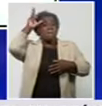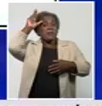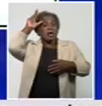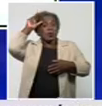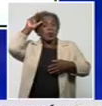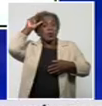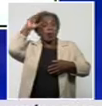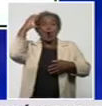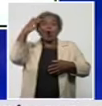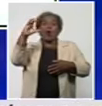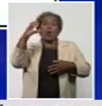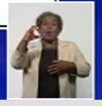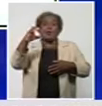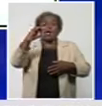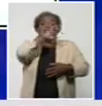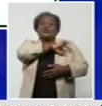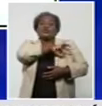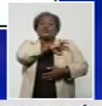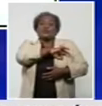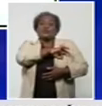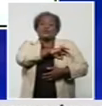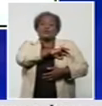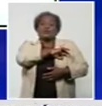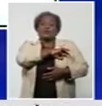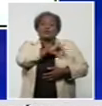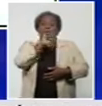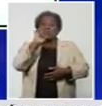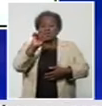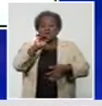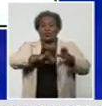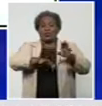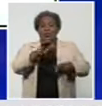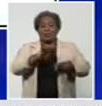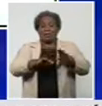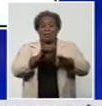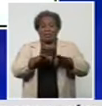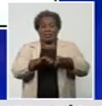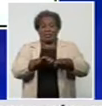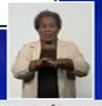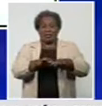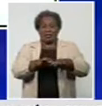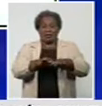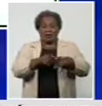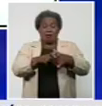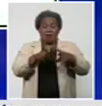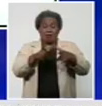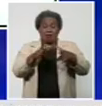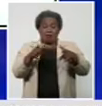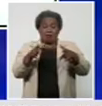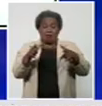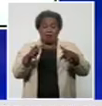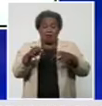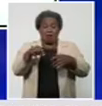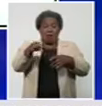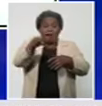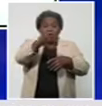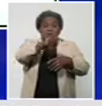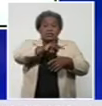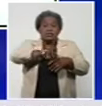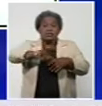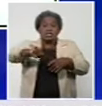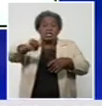Colombia, está Chile. Eso en dependencia de la magnitud del círculo que se